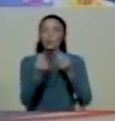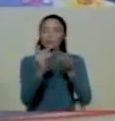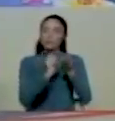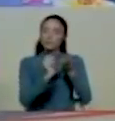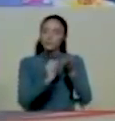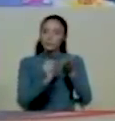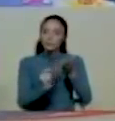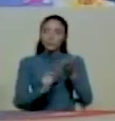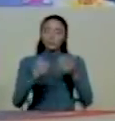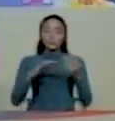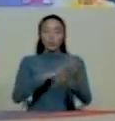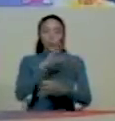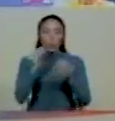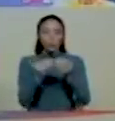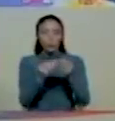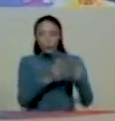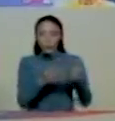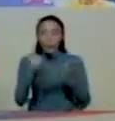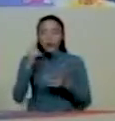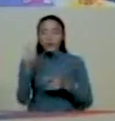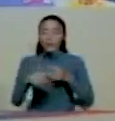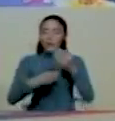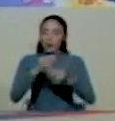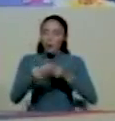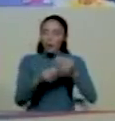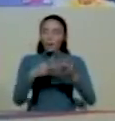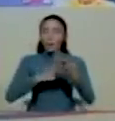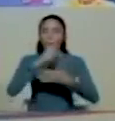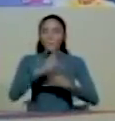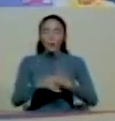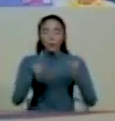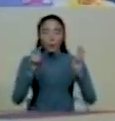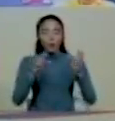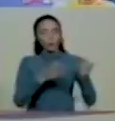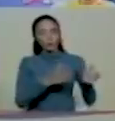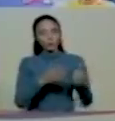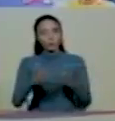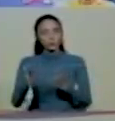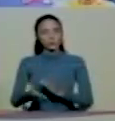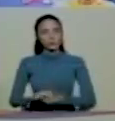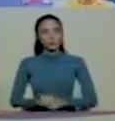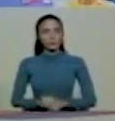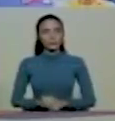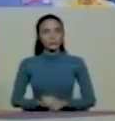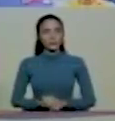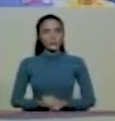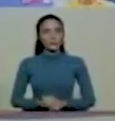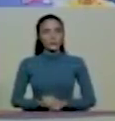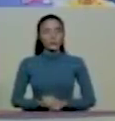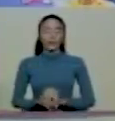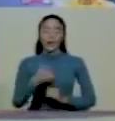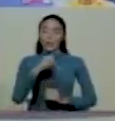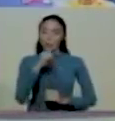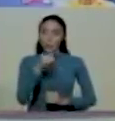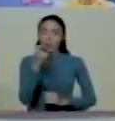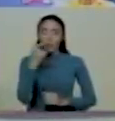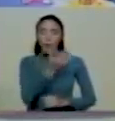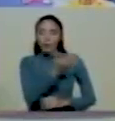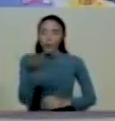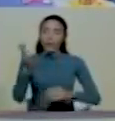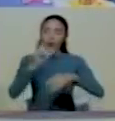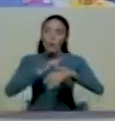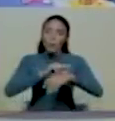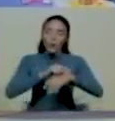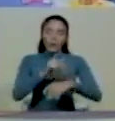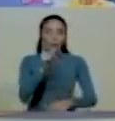elaboración y en su ejecución. Y es lo que yo vengo a decirle a ustedes, y le vengo a decir a los médicos, a las